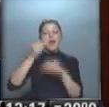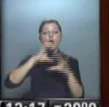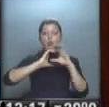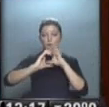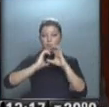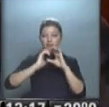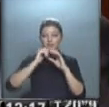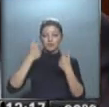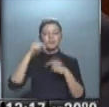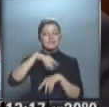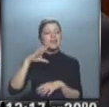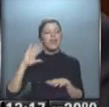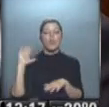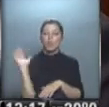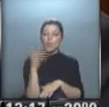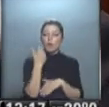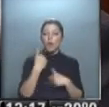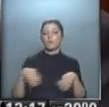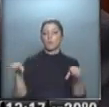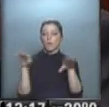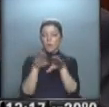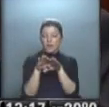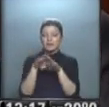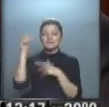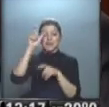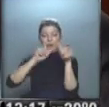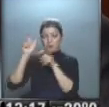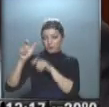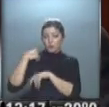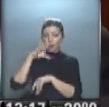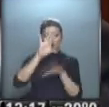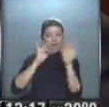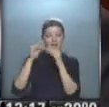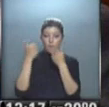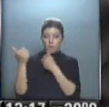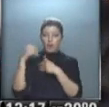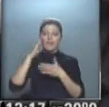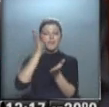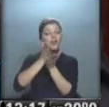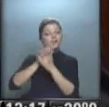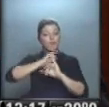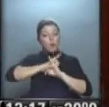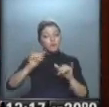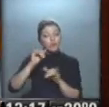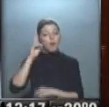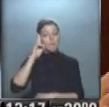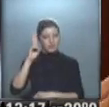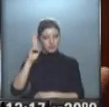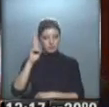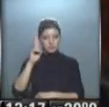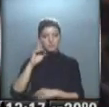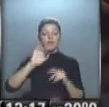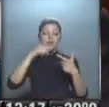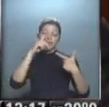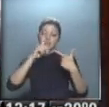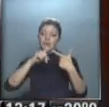de las herramientas garanticen que nuestro pueblo pueda tomar la palabra y se garantice el derecho a la información y el derecho a la comunicación. Y tiene otro gran